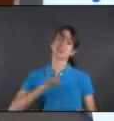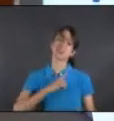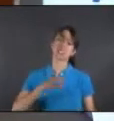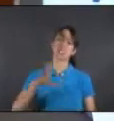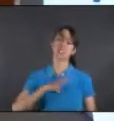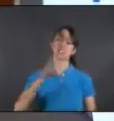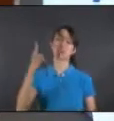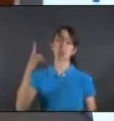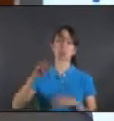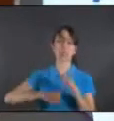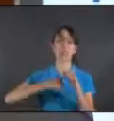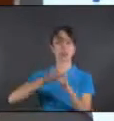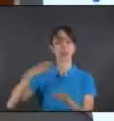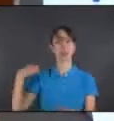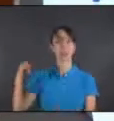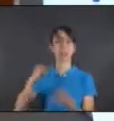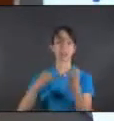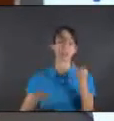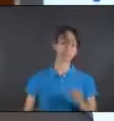Eso me gustaría, ¿ves?